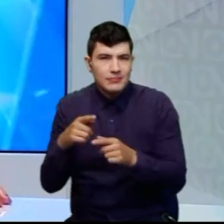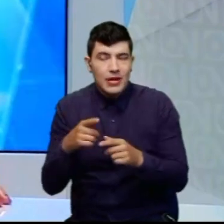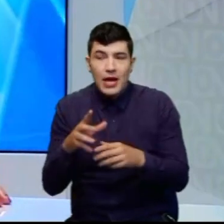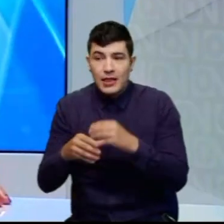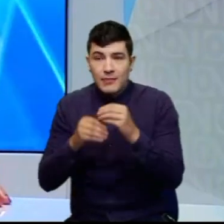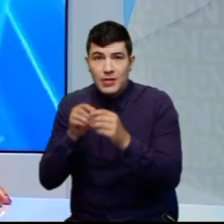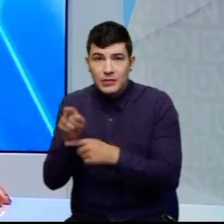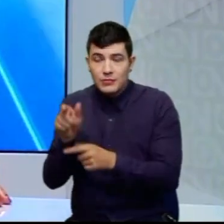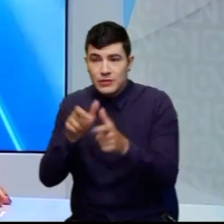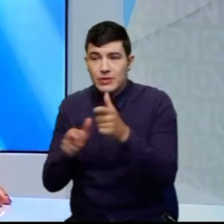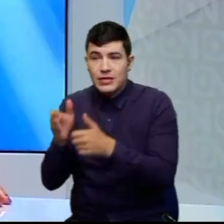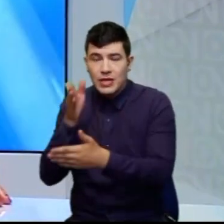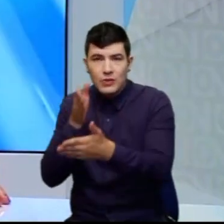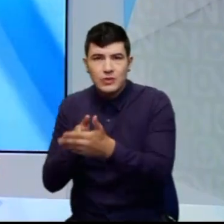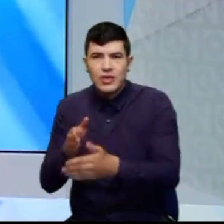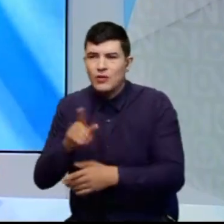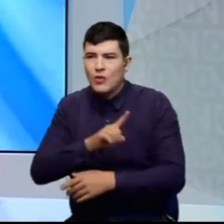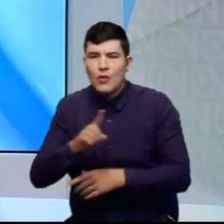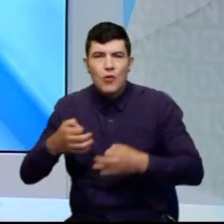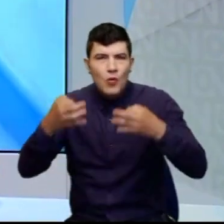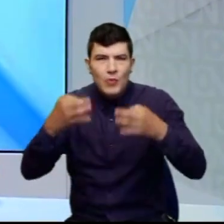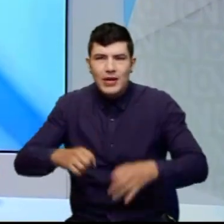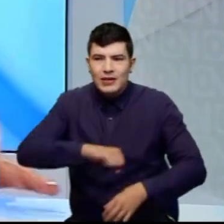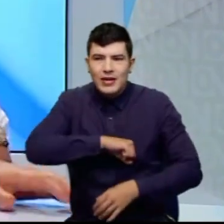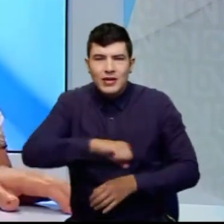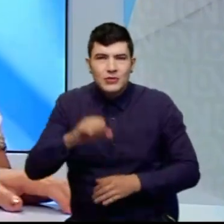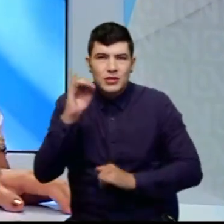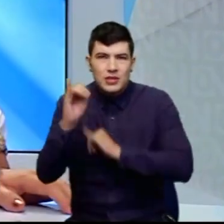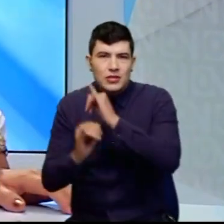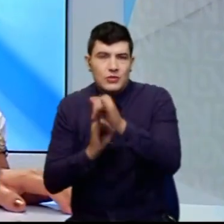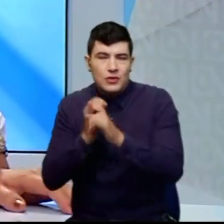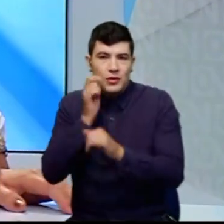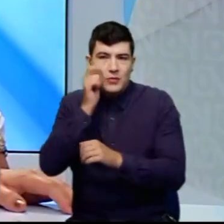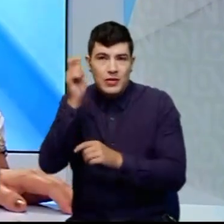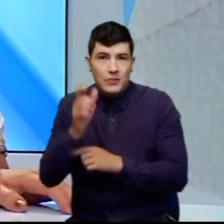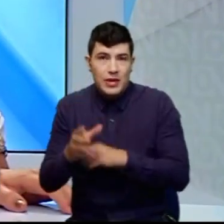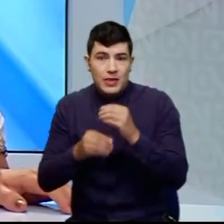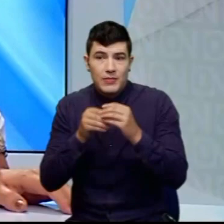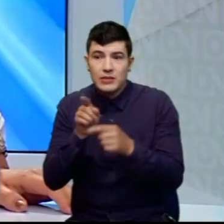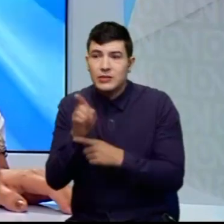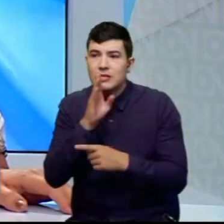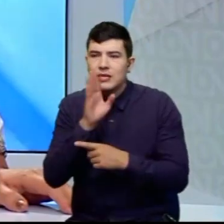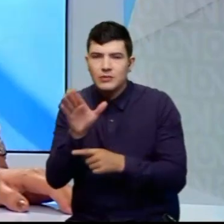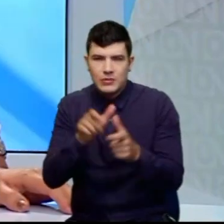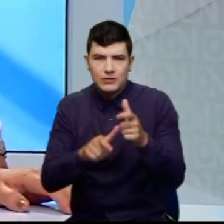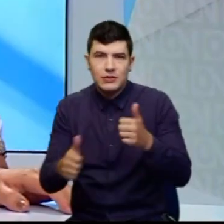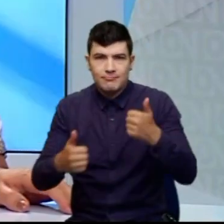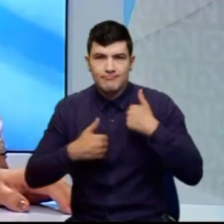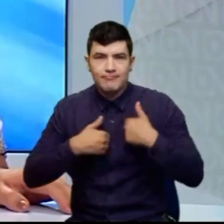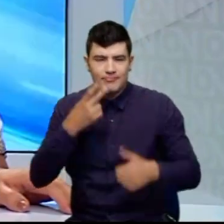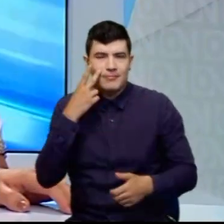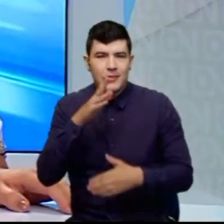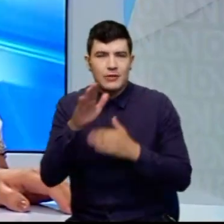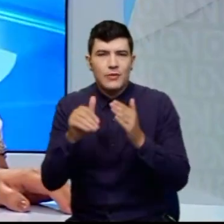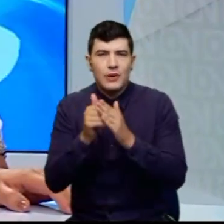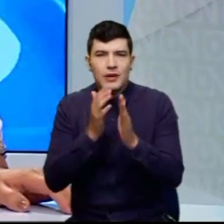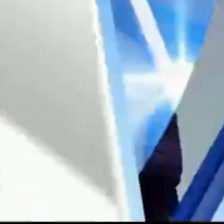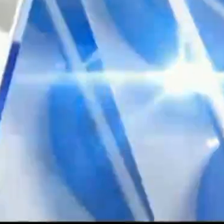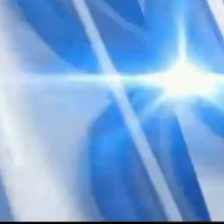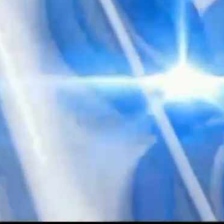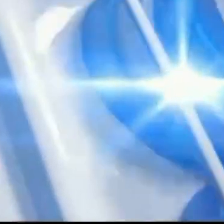y el derecho internacional humanitario por parte de efectivos del Ejército Nacional. A esta hora los detalles con Raúl Rolando Castro. Buenas